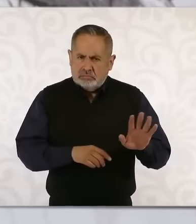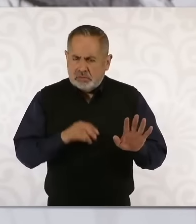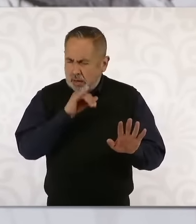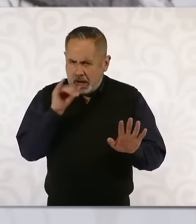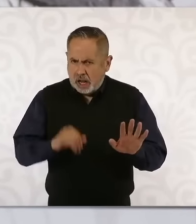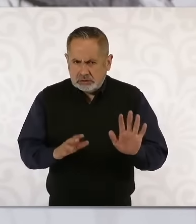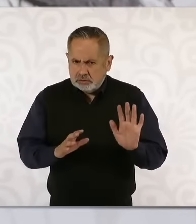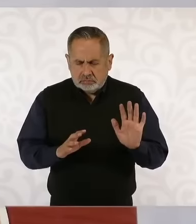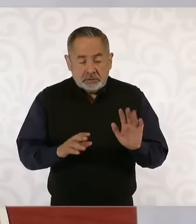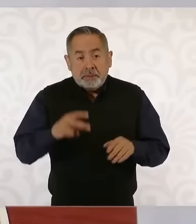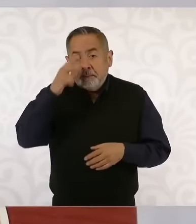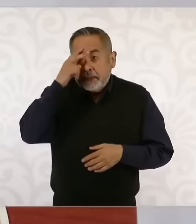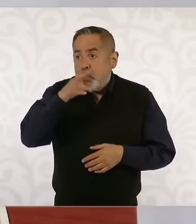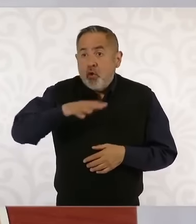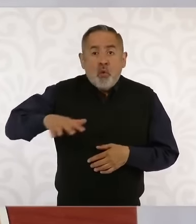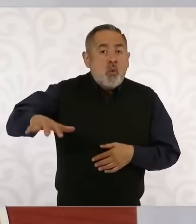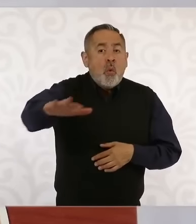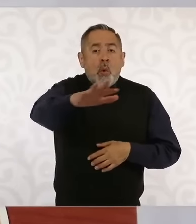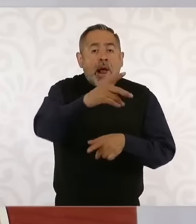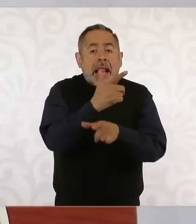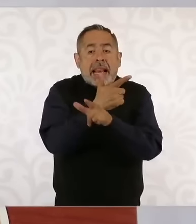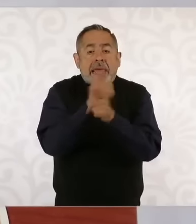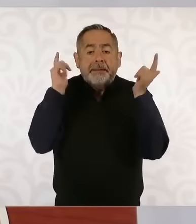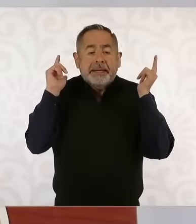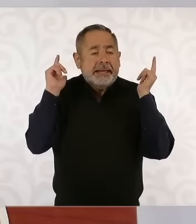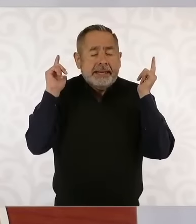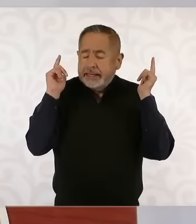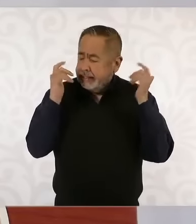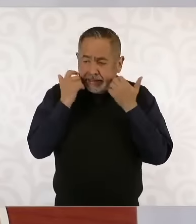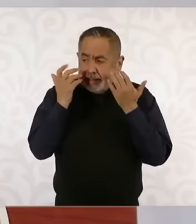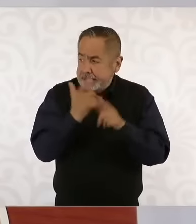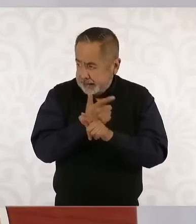México es un país libre. Por más que quieran